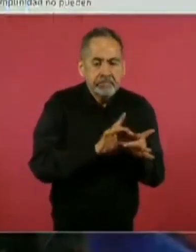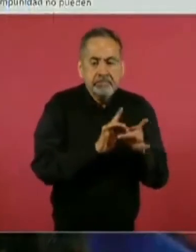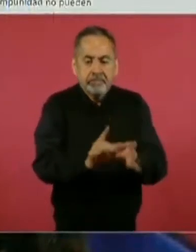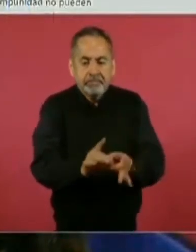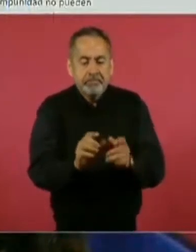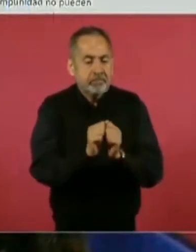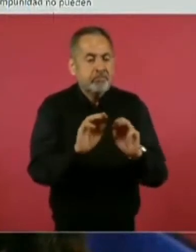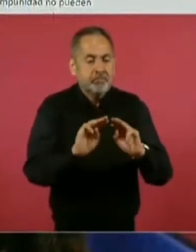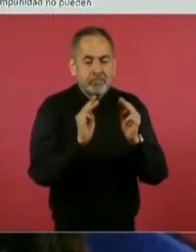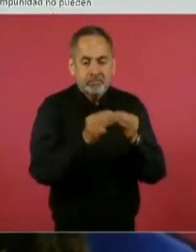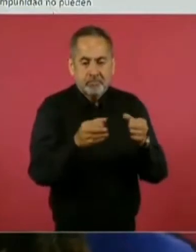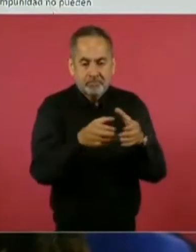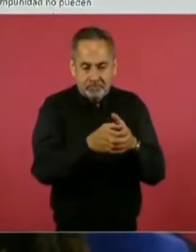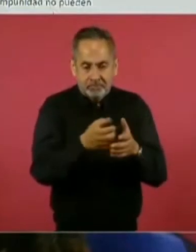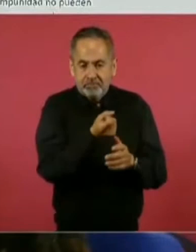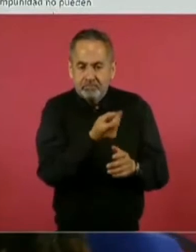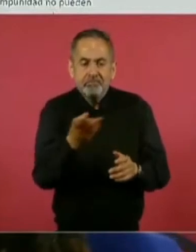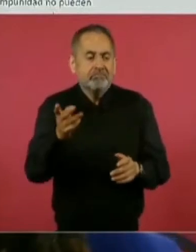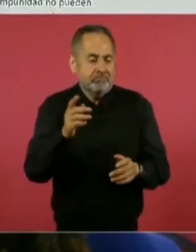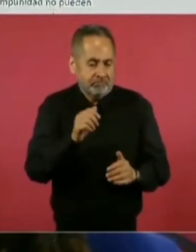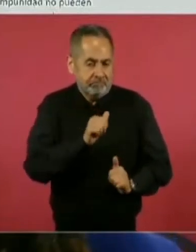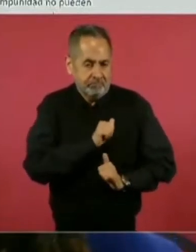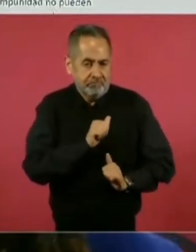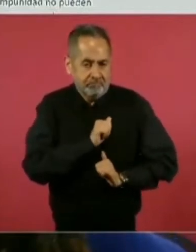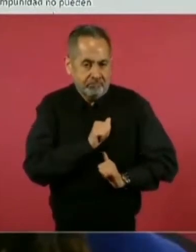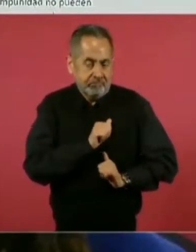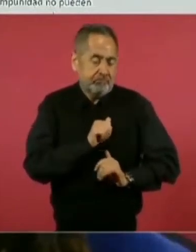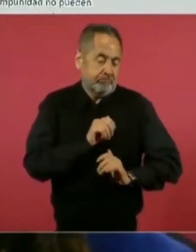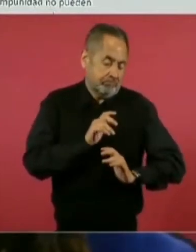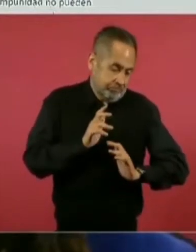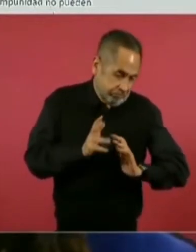la delincuencia organizada, o